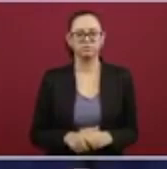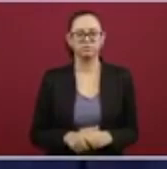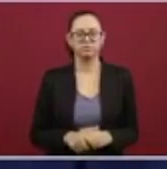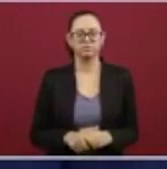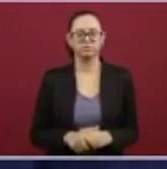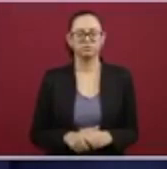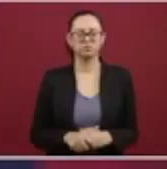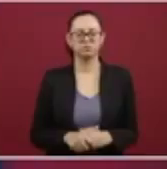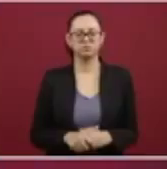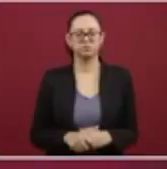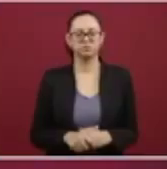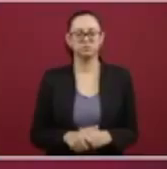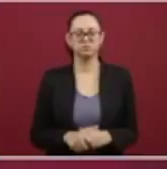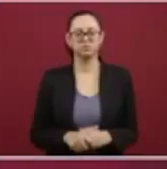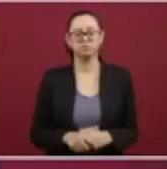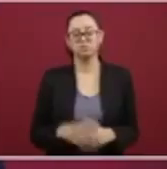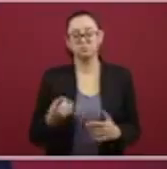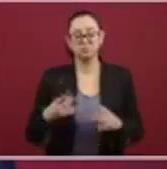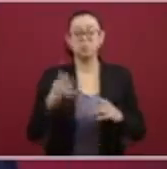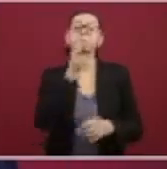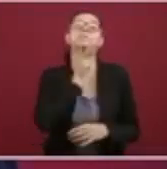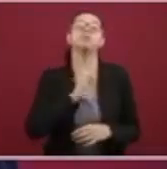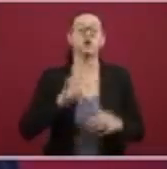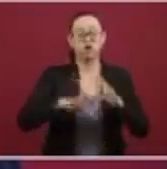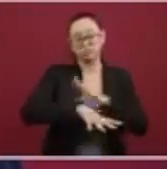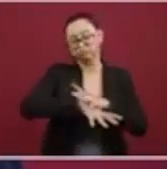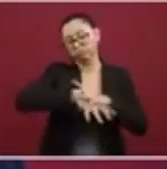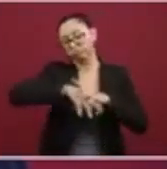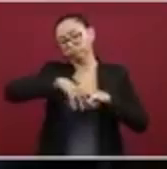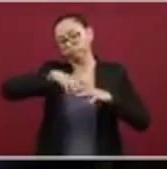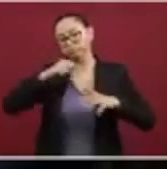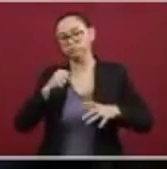sacar un barril de petróleo